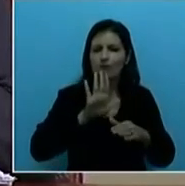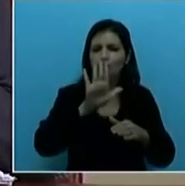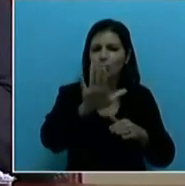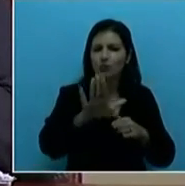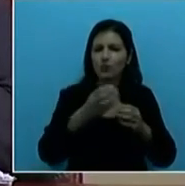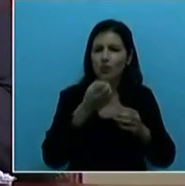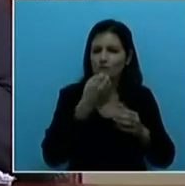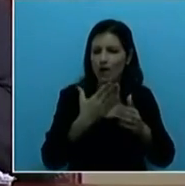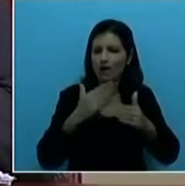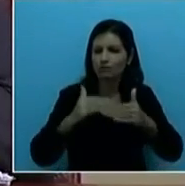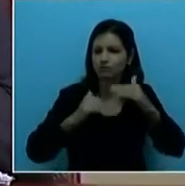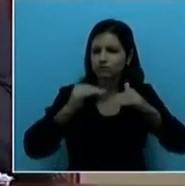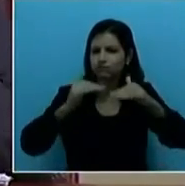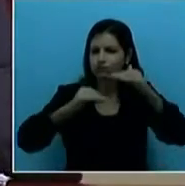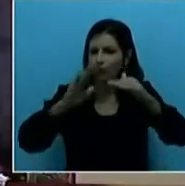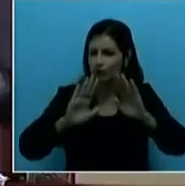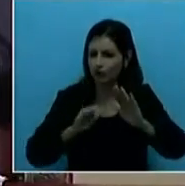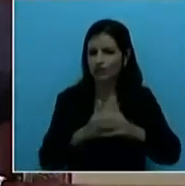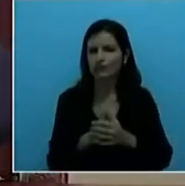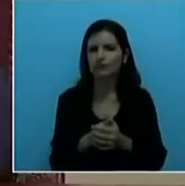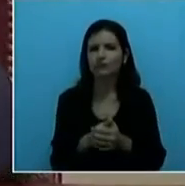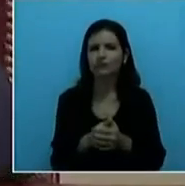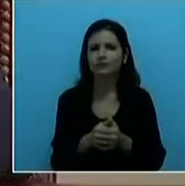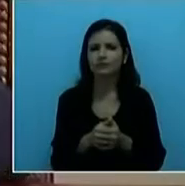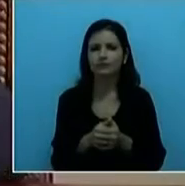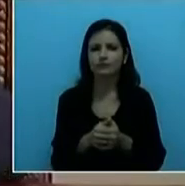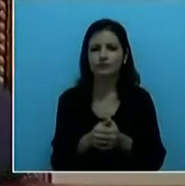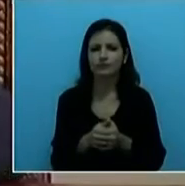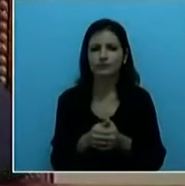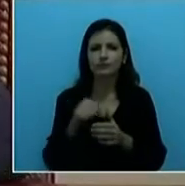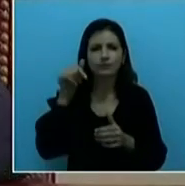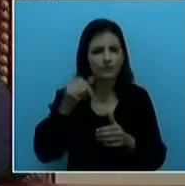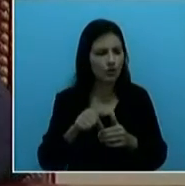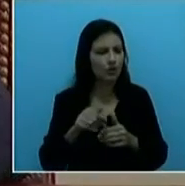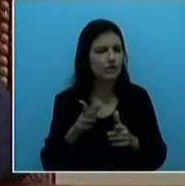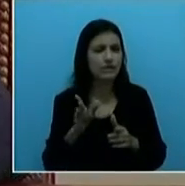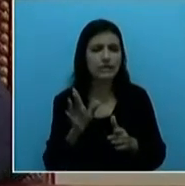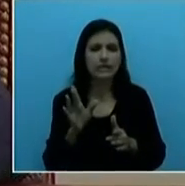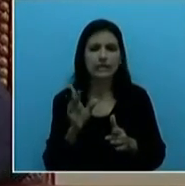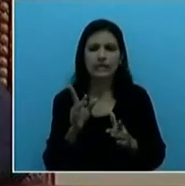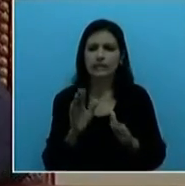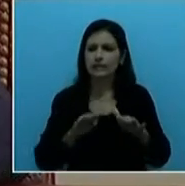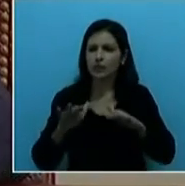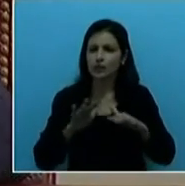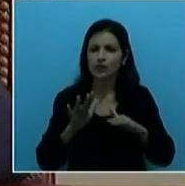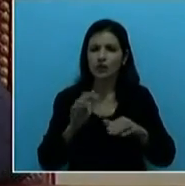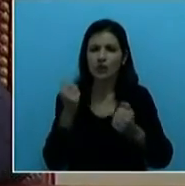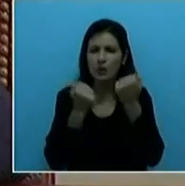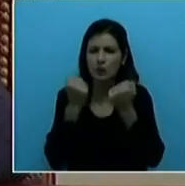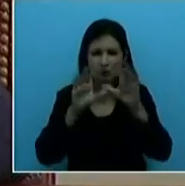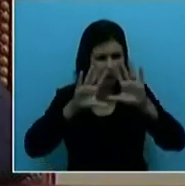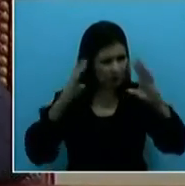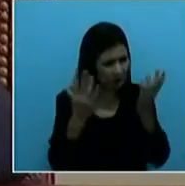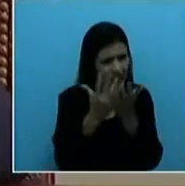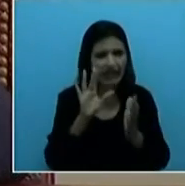hoy aún en un marco de recesión económica global los motores